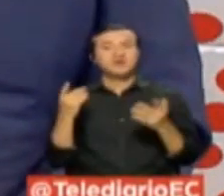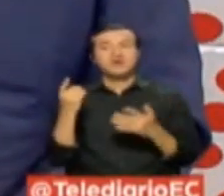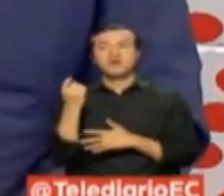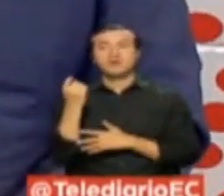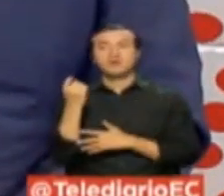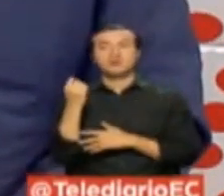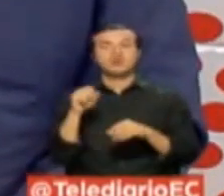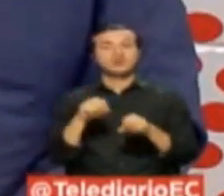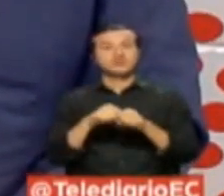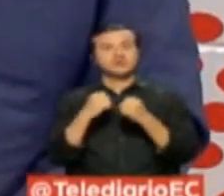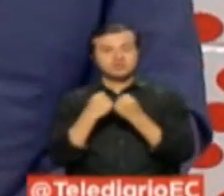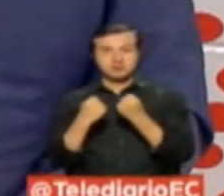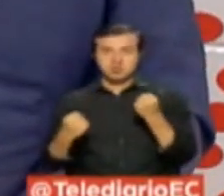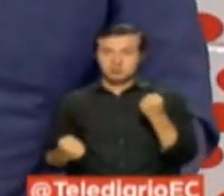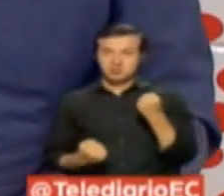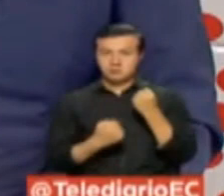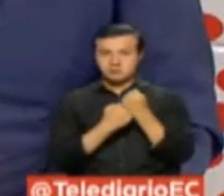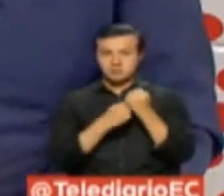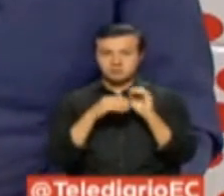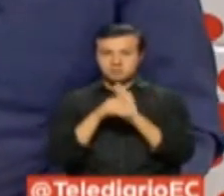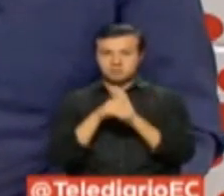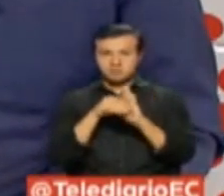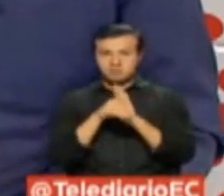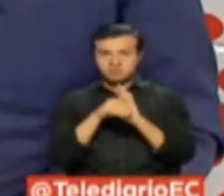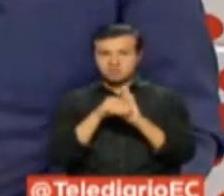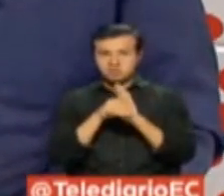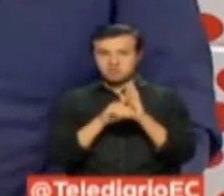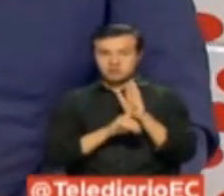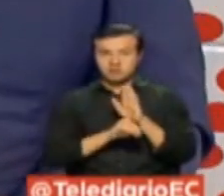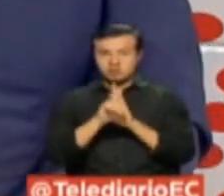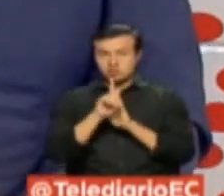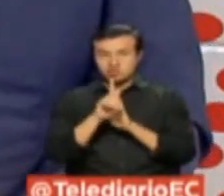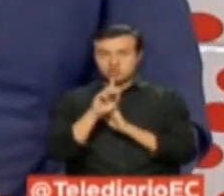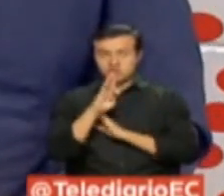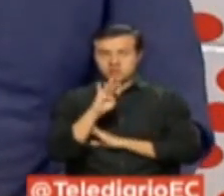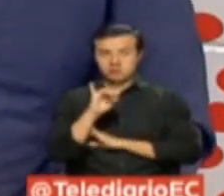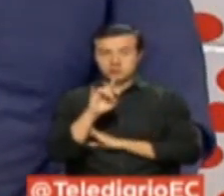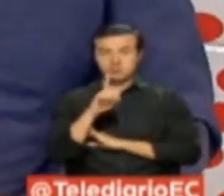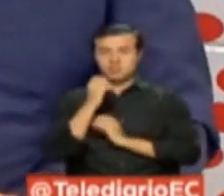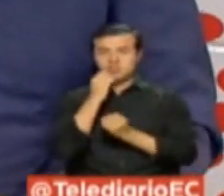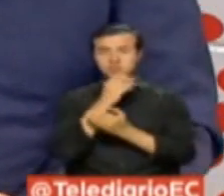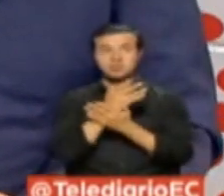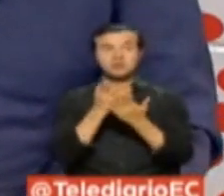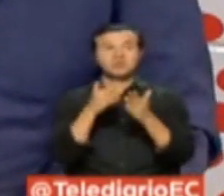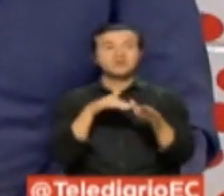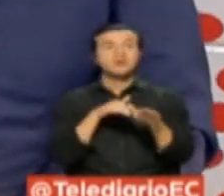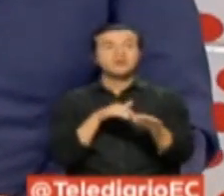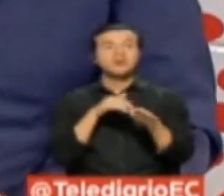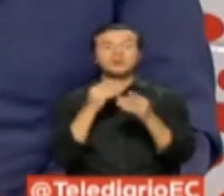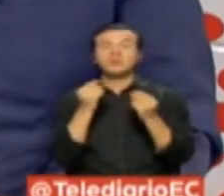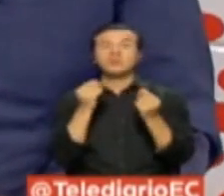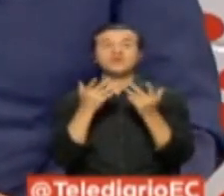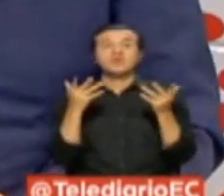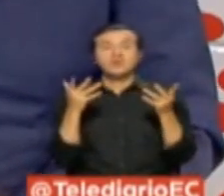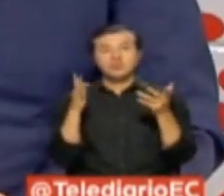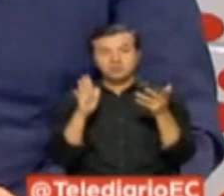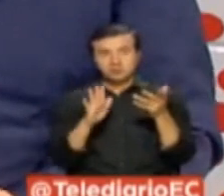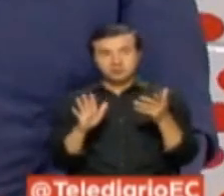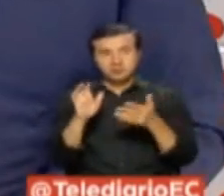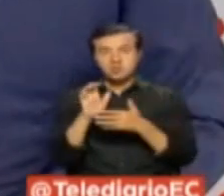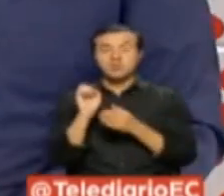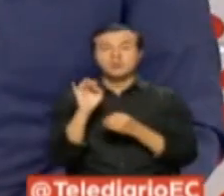bono social con apoyo del Banco Interamericano de Desarrollo, BID, que emitió una garantía soberana a favor del país